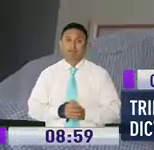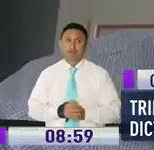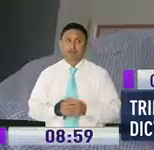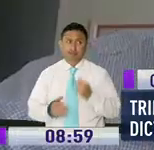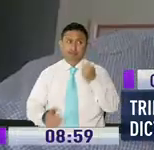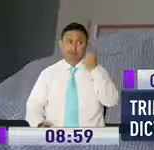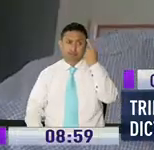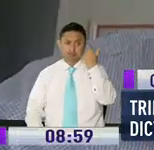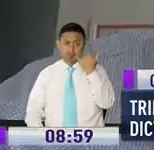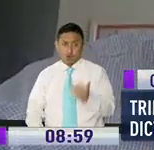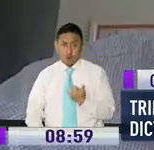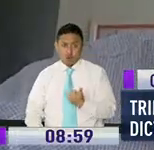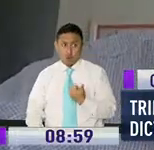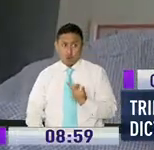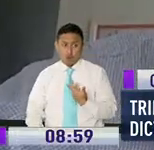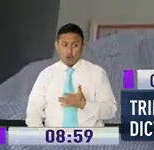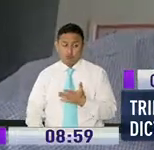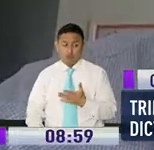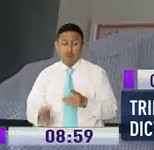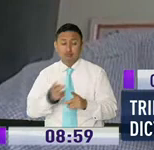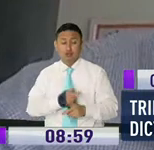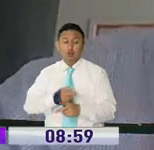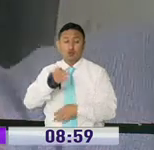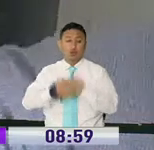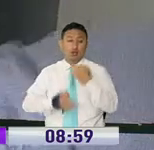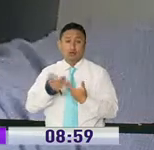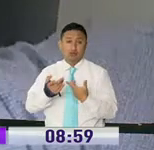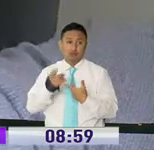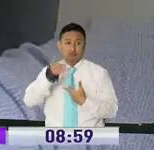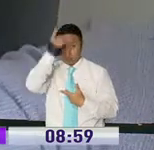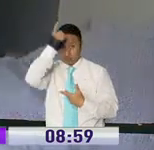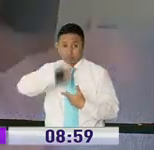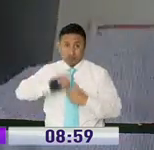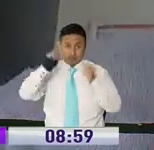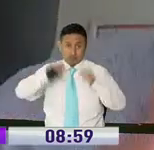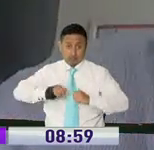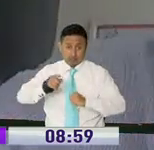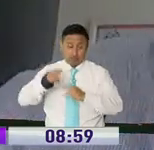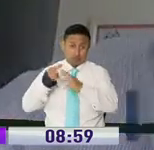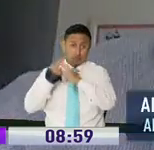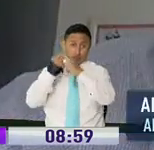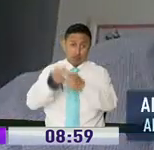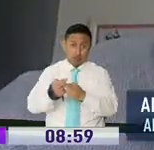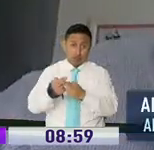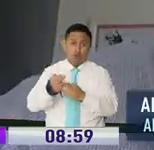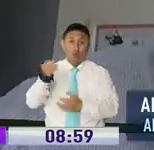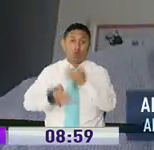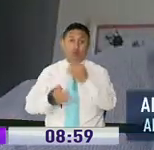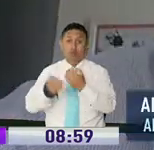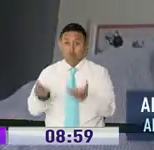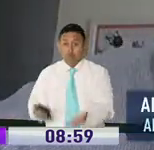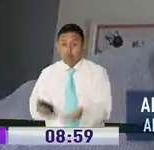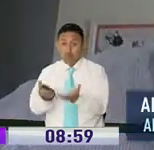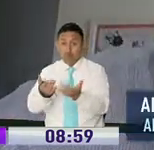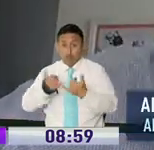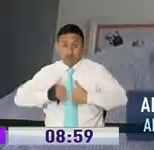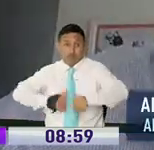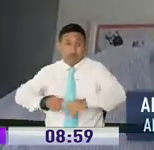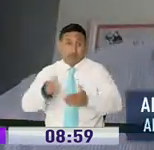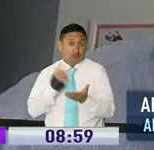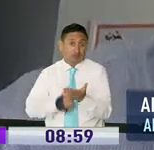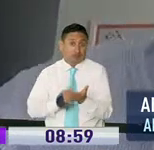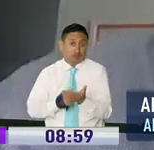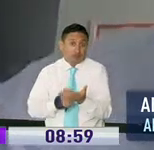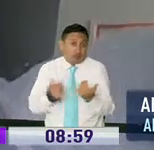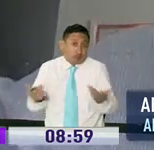las decisiones que ha emanado el Consejo de la Judicatura igual ha dado la potestad y voluntad a los jueces para que puedan seguir resolviendo las causas,